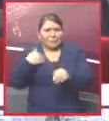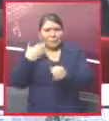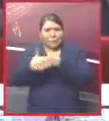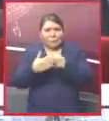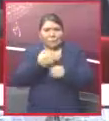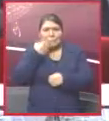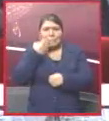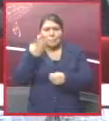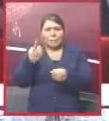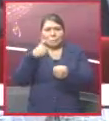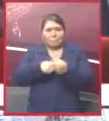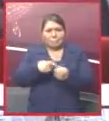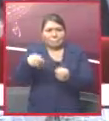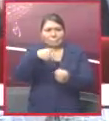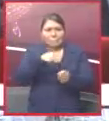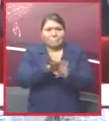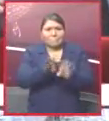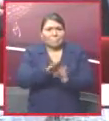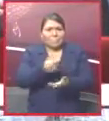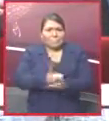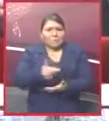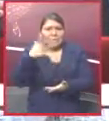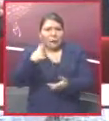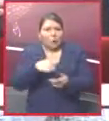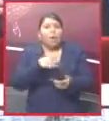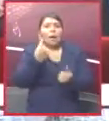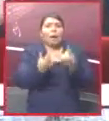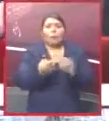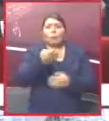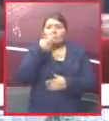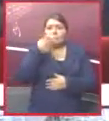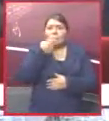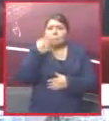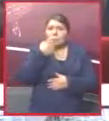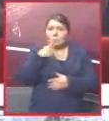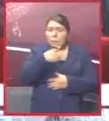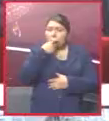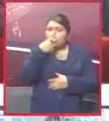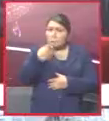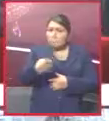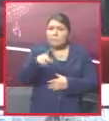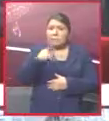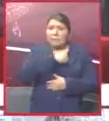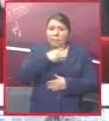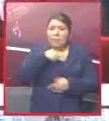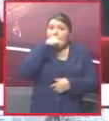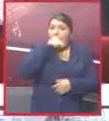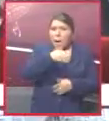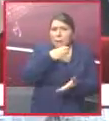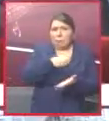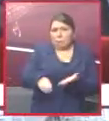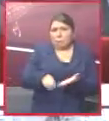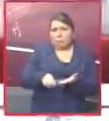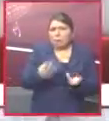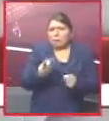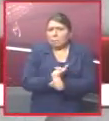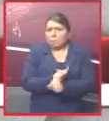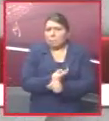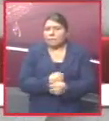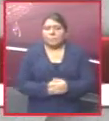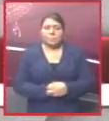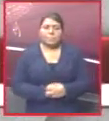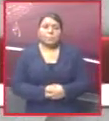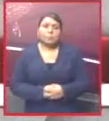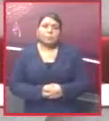escuelas que obligan a los padres de familia a adquirirlos en lugares determinados. En el caso de las